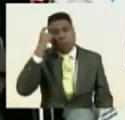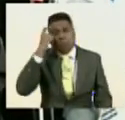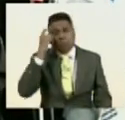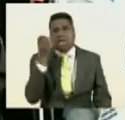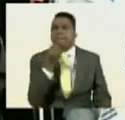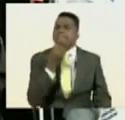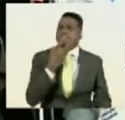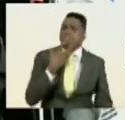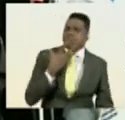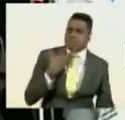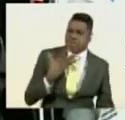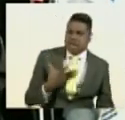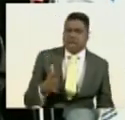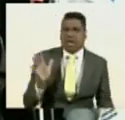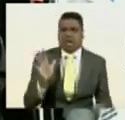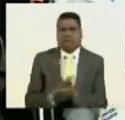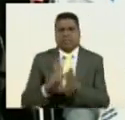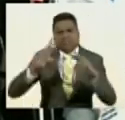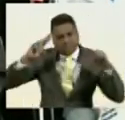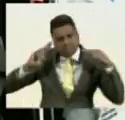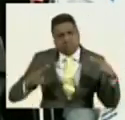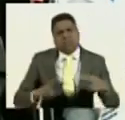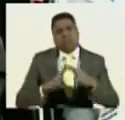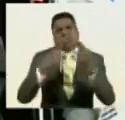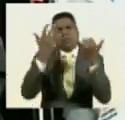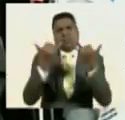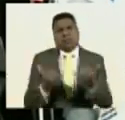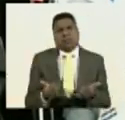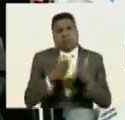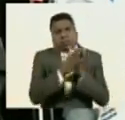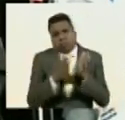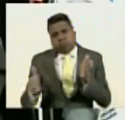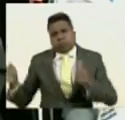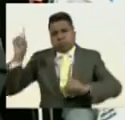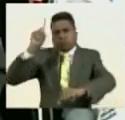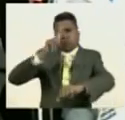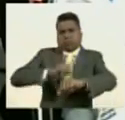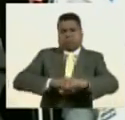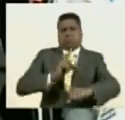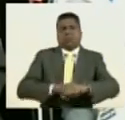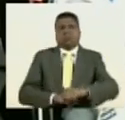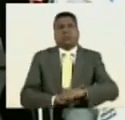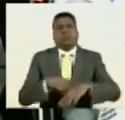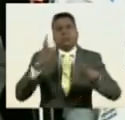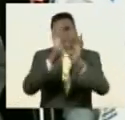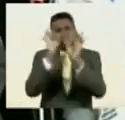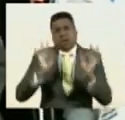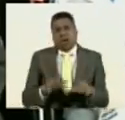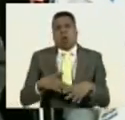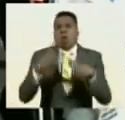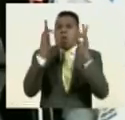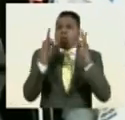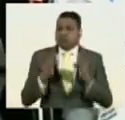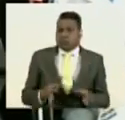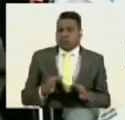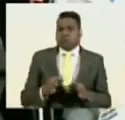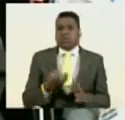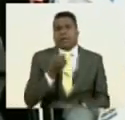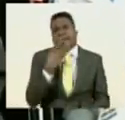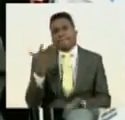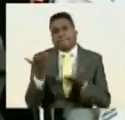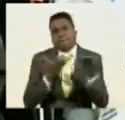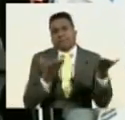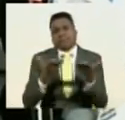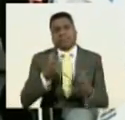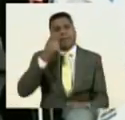este encuentro de hoy se prolongue en una forma mucho más concreta para